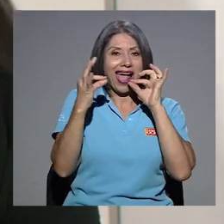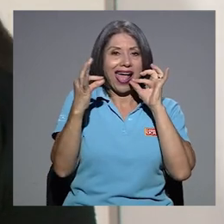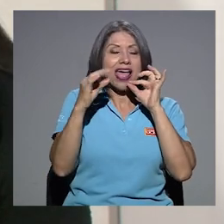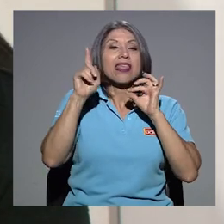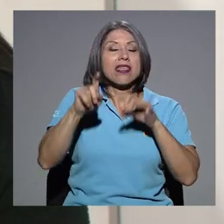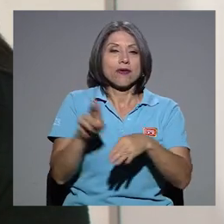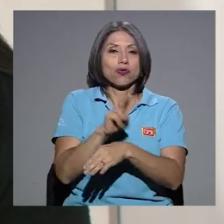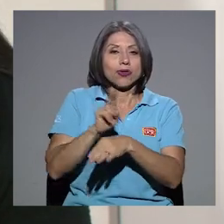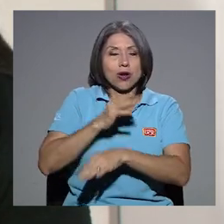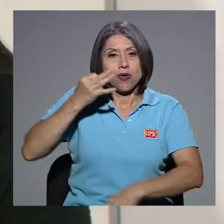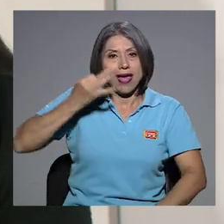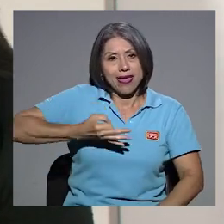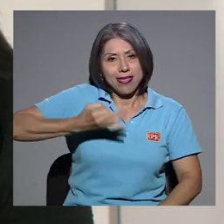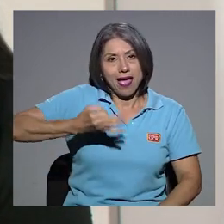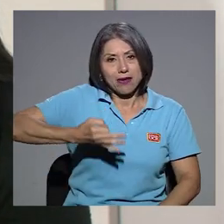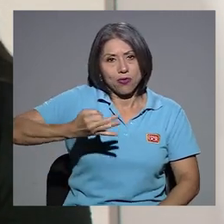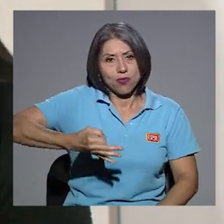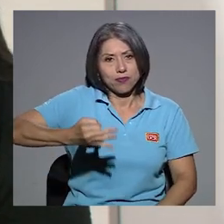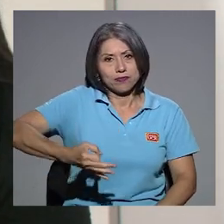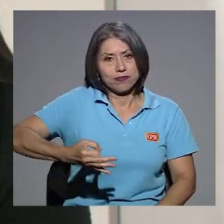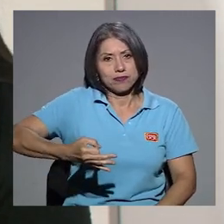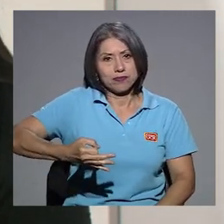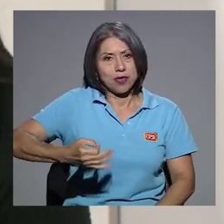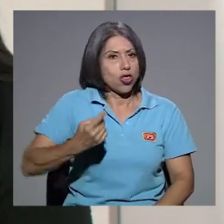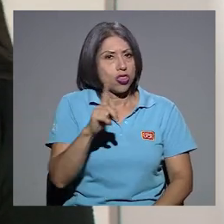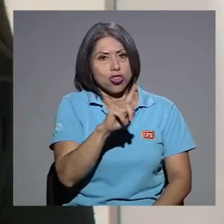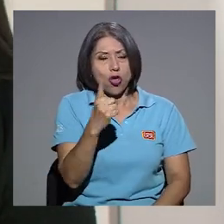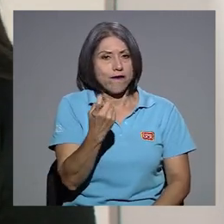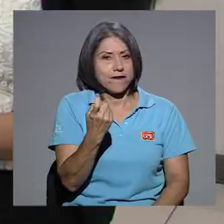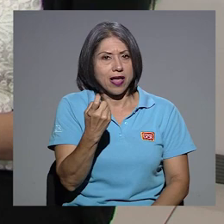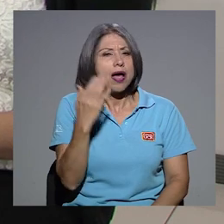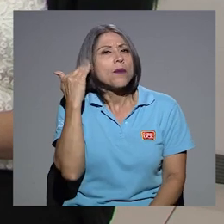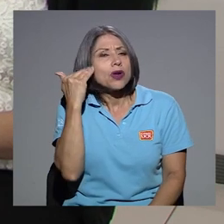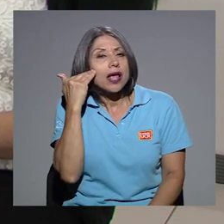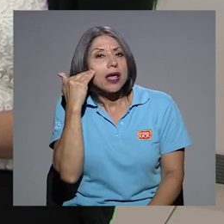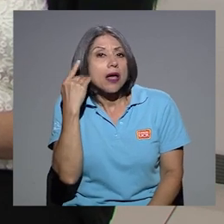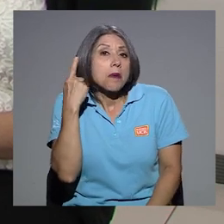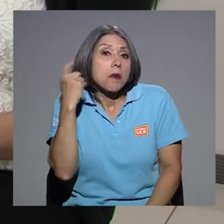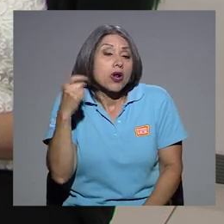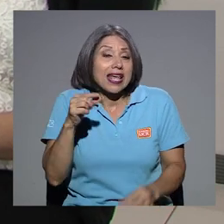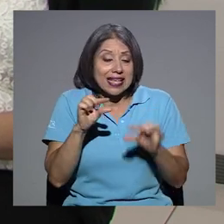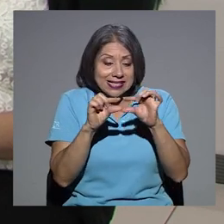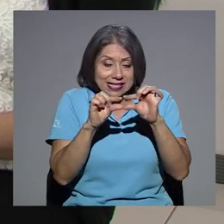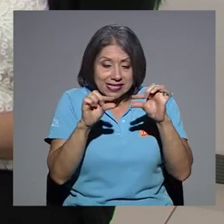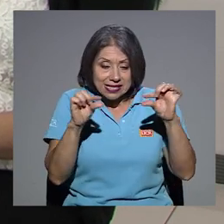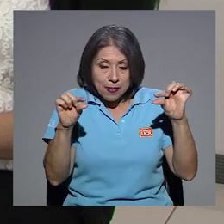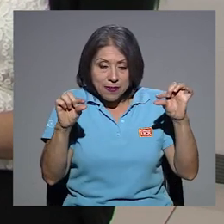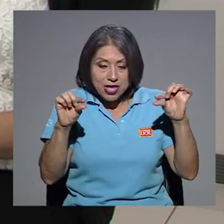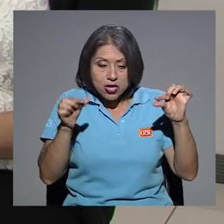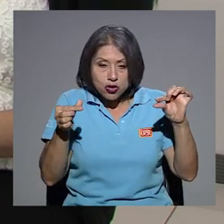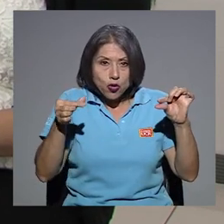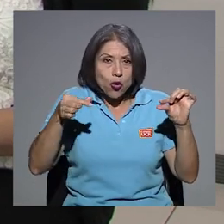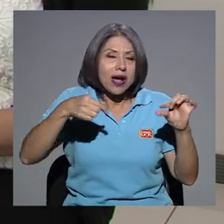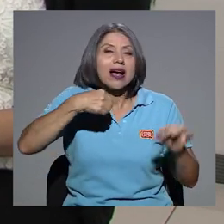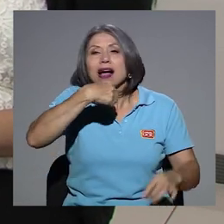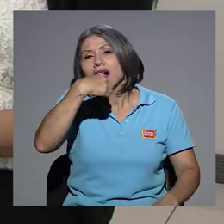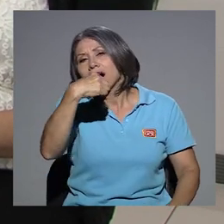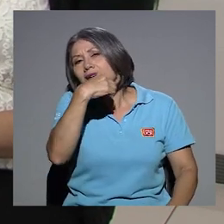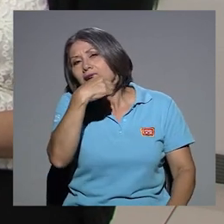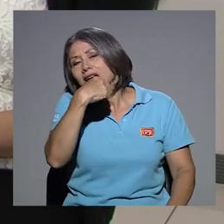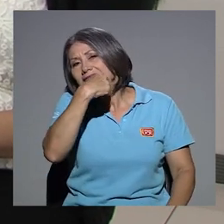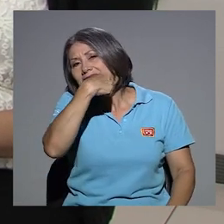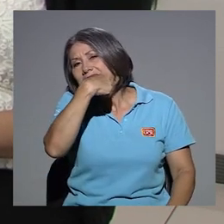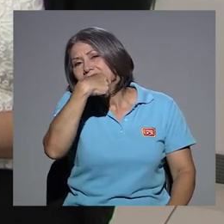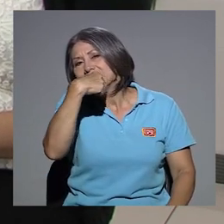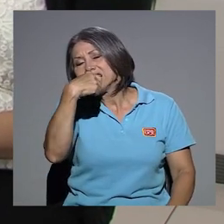usarlo a diario, uh-huh, sin falta. ¿Por qué? Porque el cepillo, hay zonas que no logra limpiar, hay zonas a